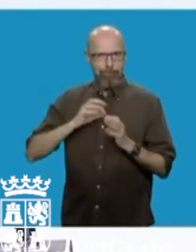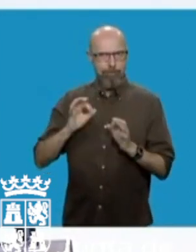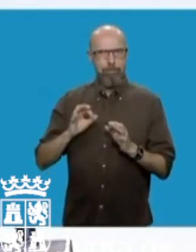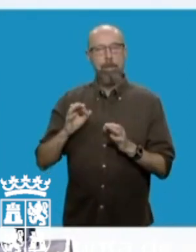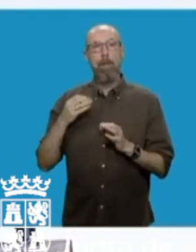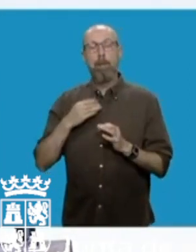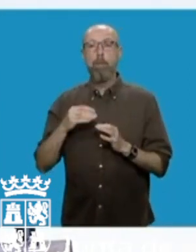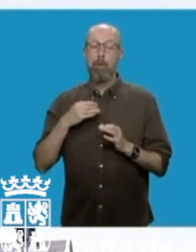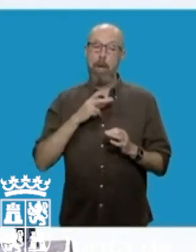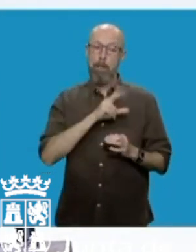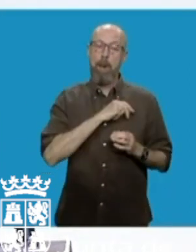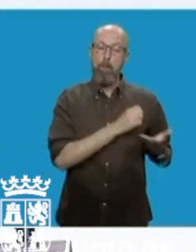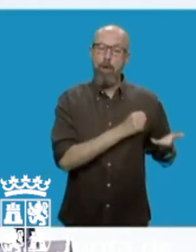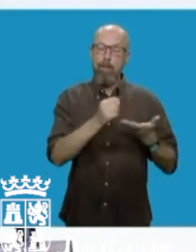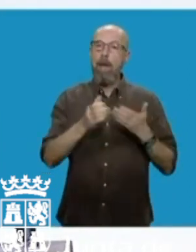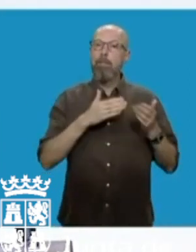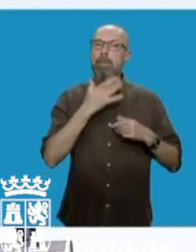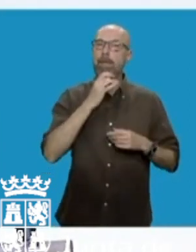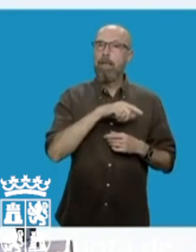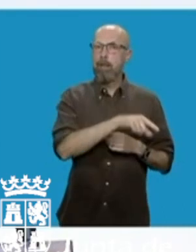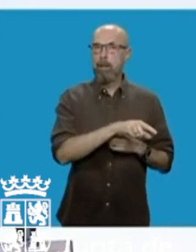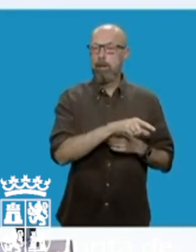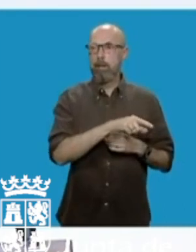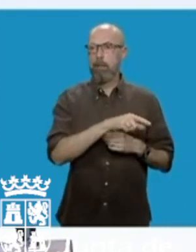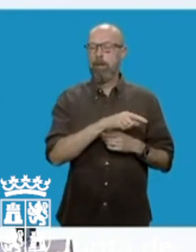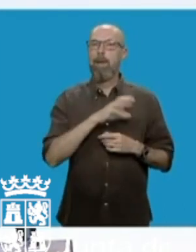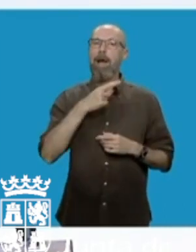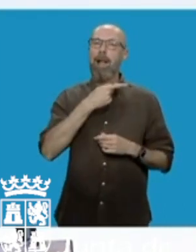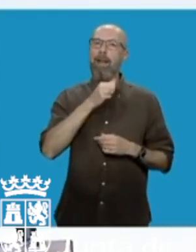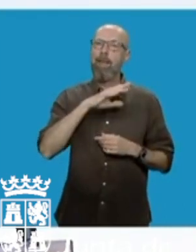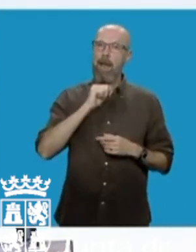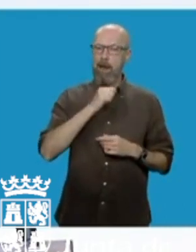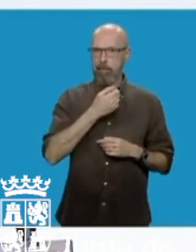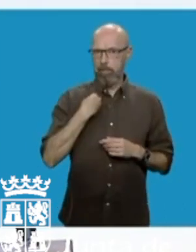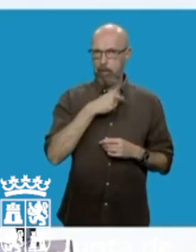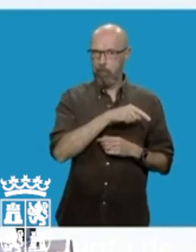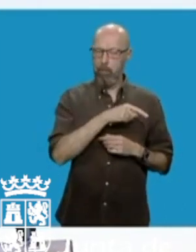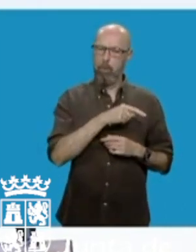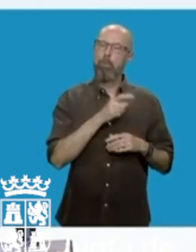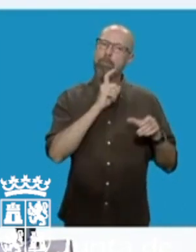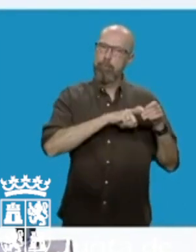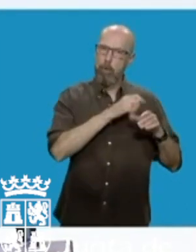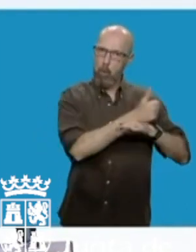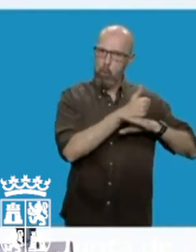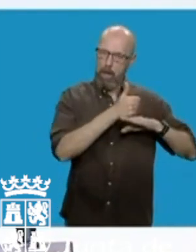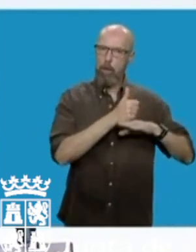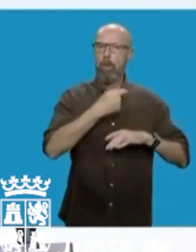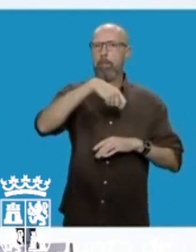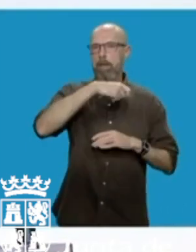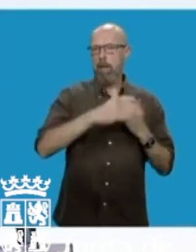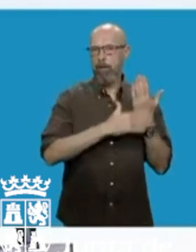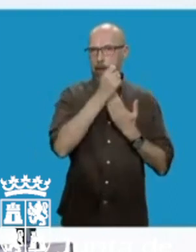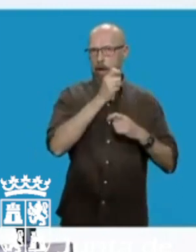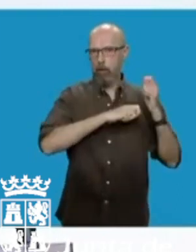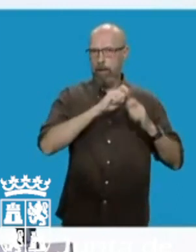hace entrega del premio Deporte y Discapacidad Gerardo García Laguero, miembro del jurado y presidente de la Asociación de Federaciones Deportivas de Castilla y